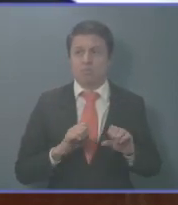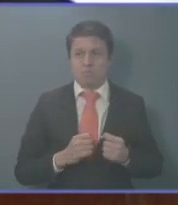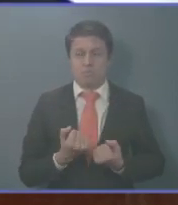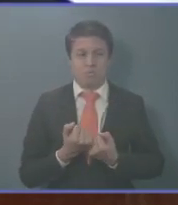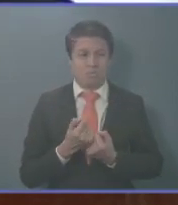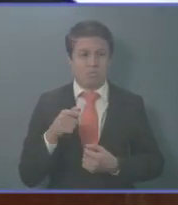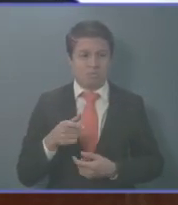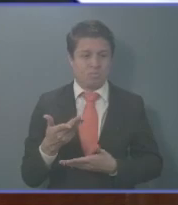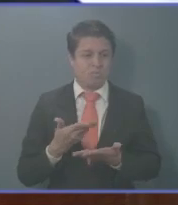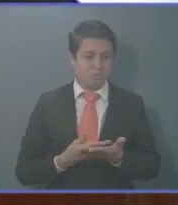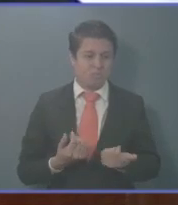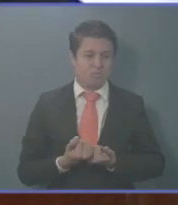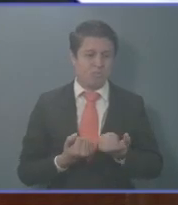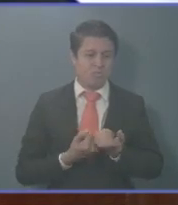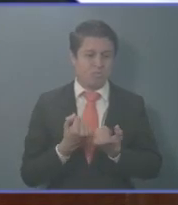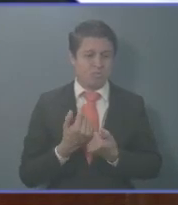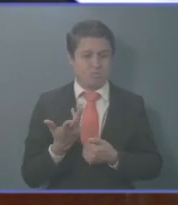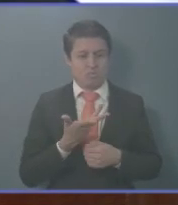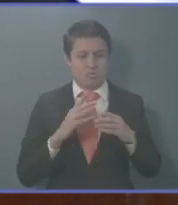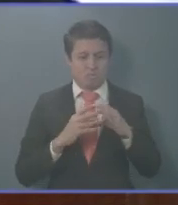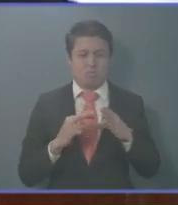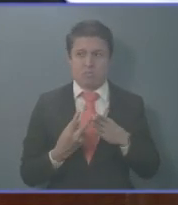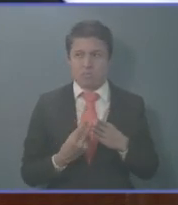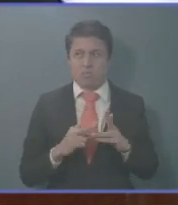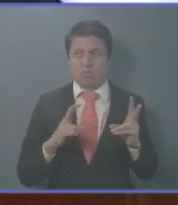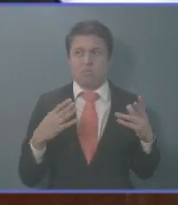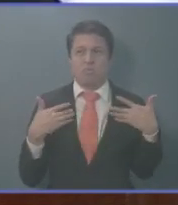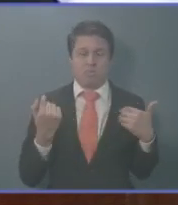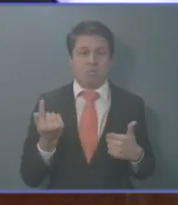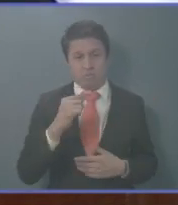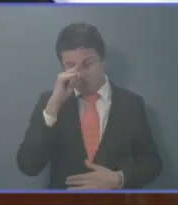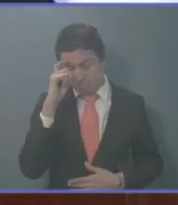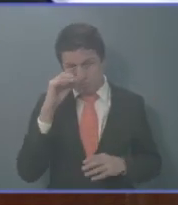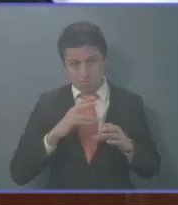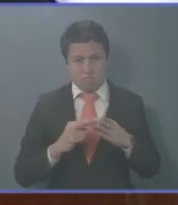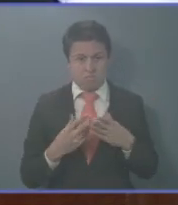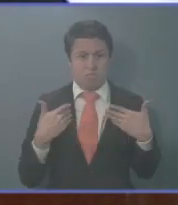beneficio al sector salud, a los trabajadores